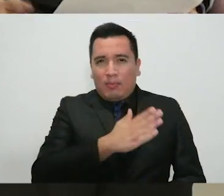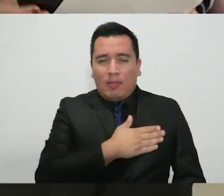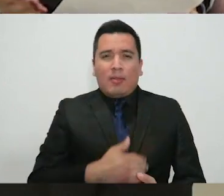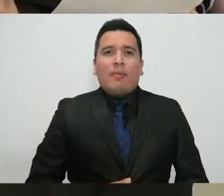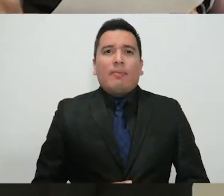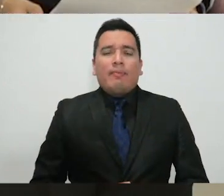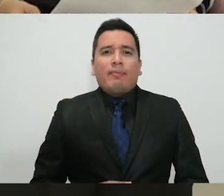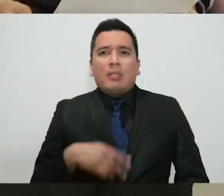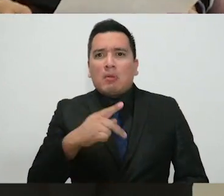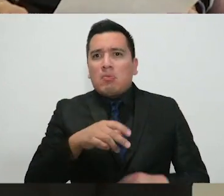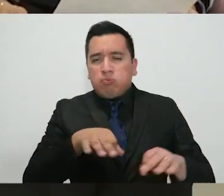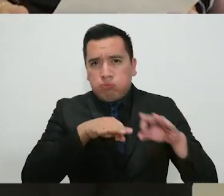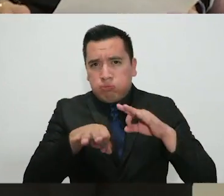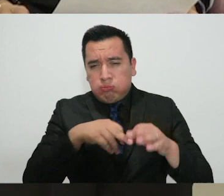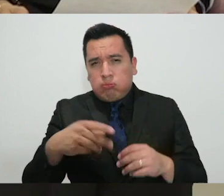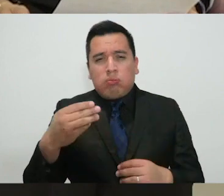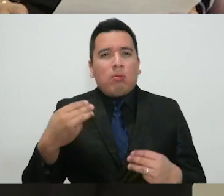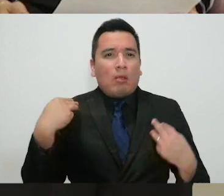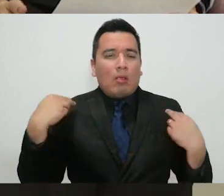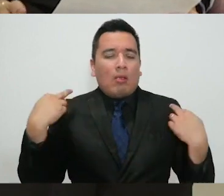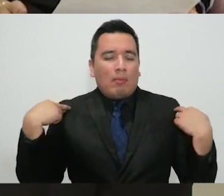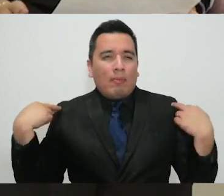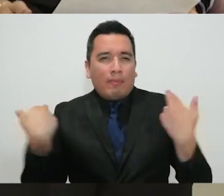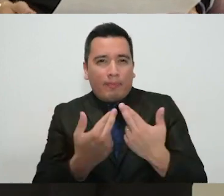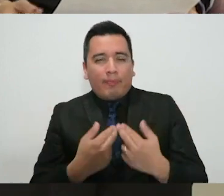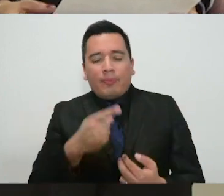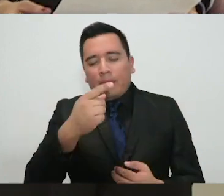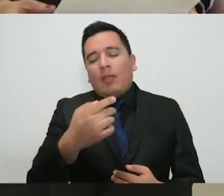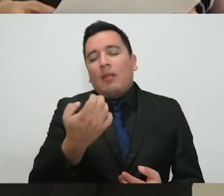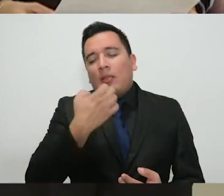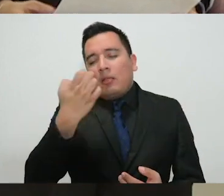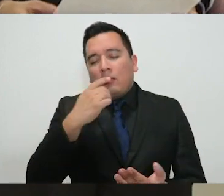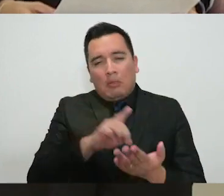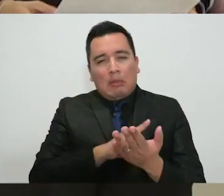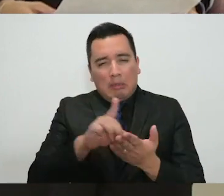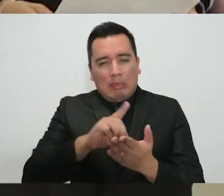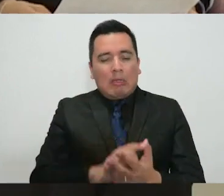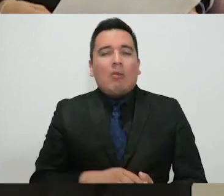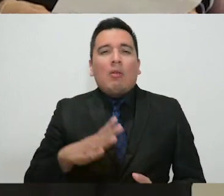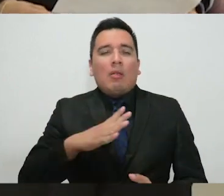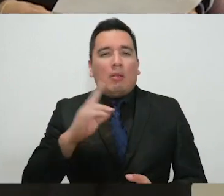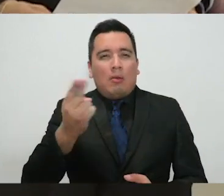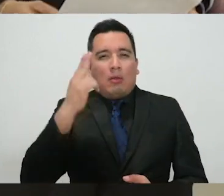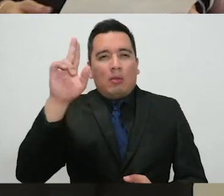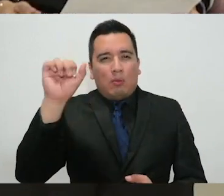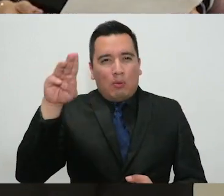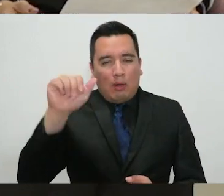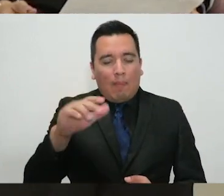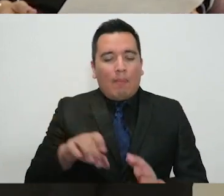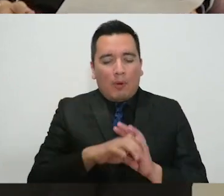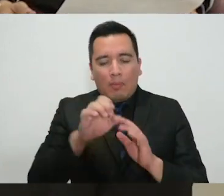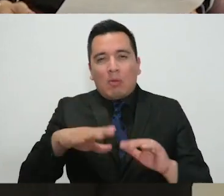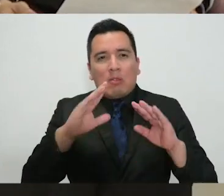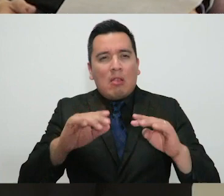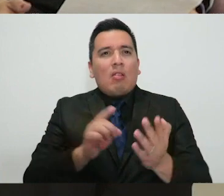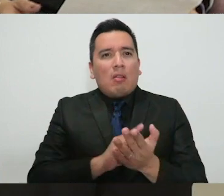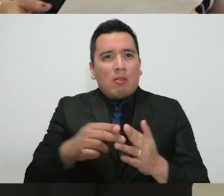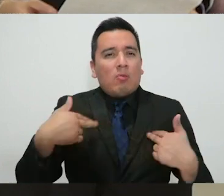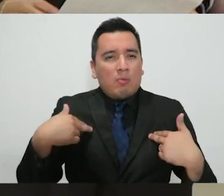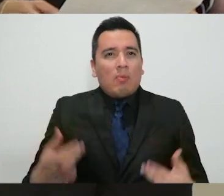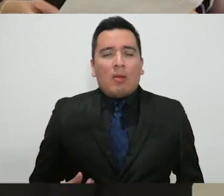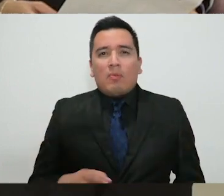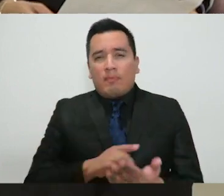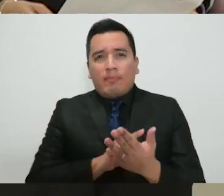España. Se desempeña como profesor de la Facultad de Derecho de la UNAM, en donde imparten materias como Derechos Humanos,